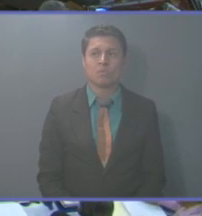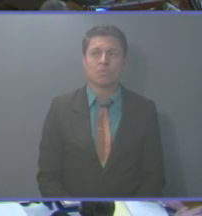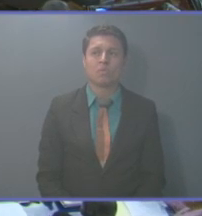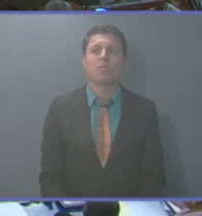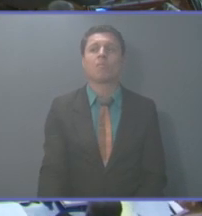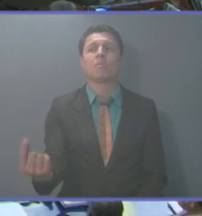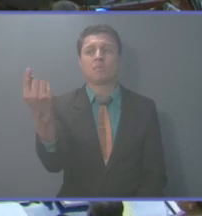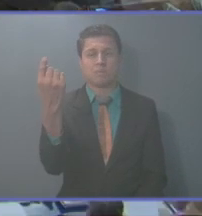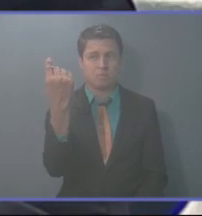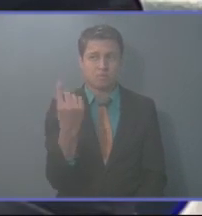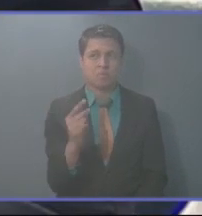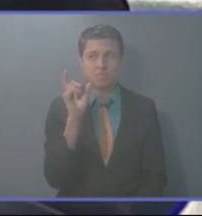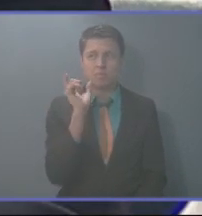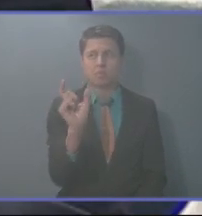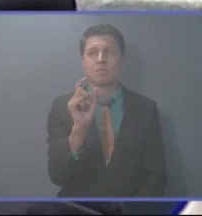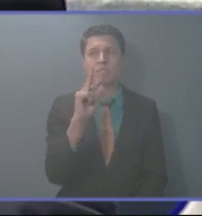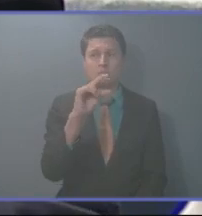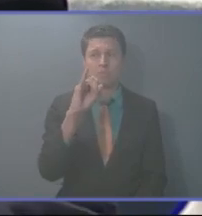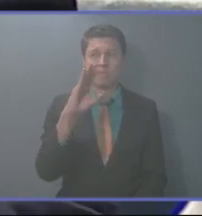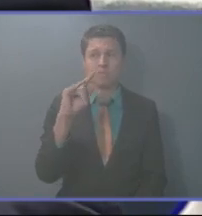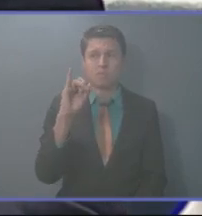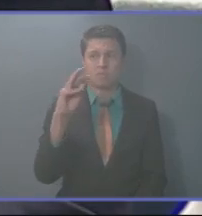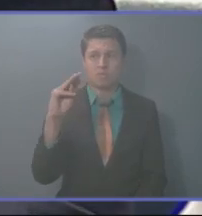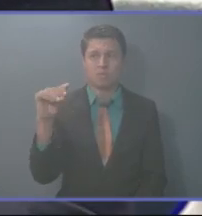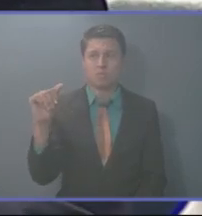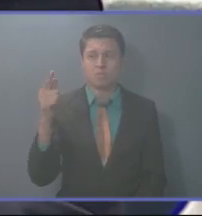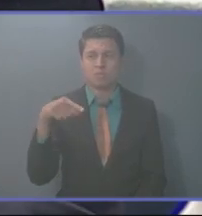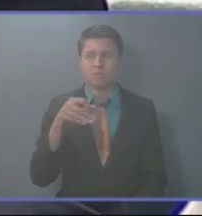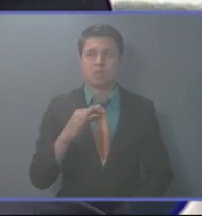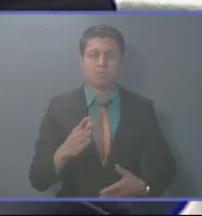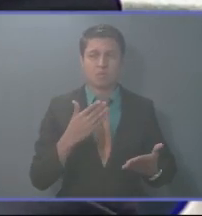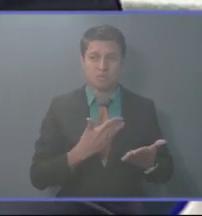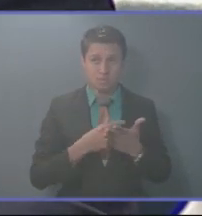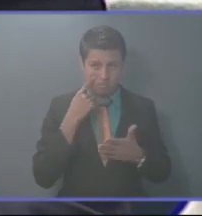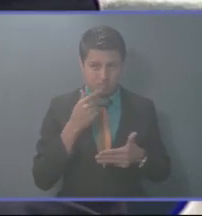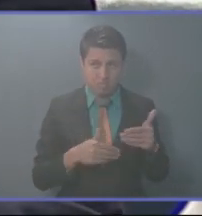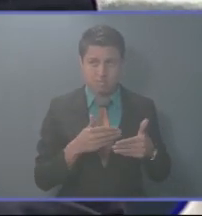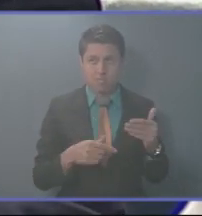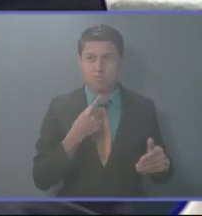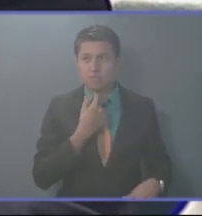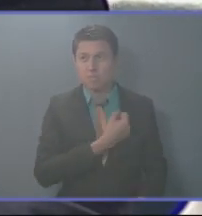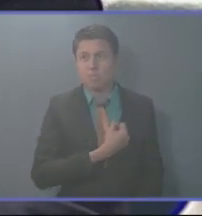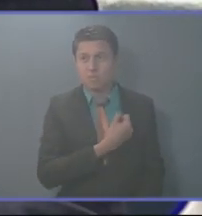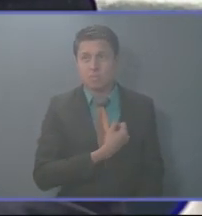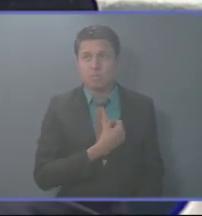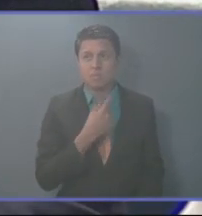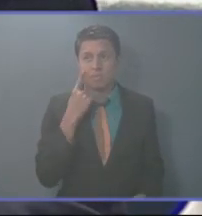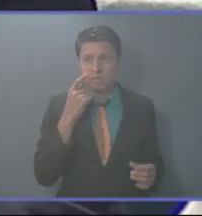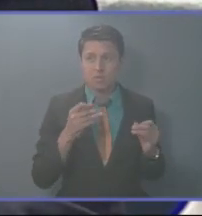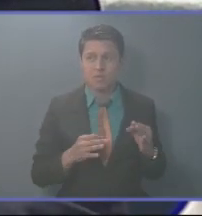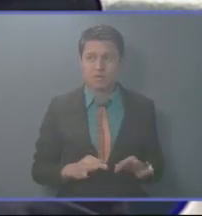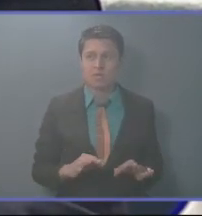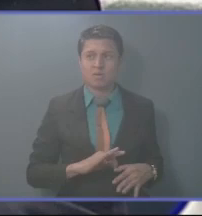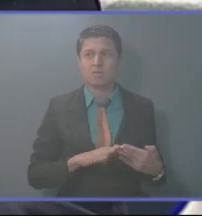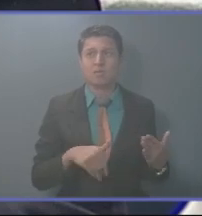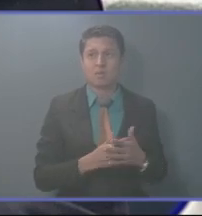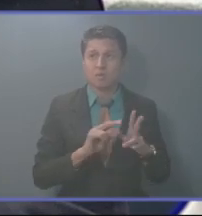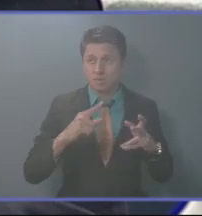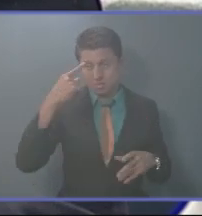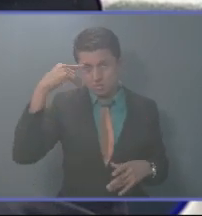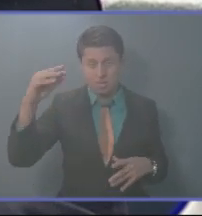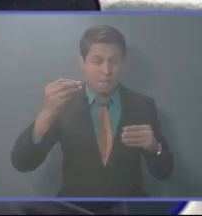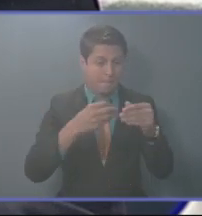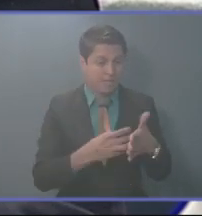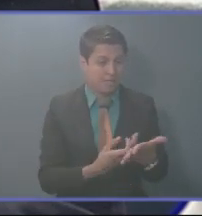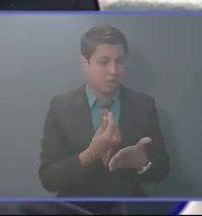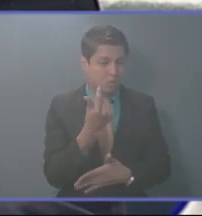Víctima: toda persona que haya sufrido daños individual o colectivamente, incluidas lesiones físicas o mentales, sufrimiento emocional, pérdidas